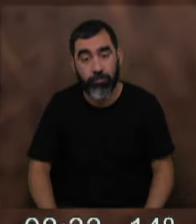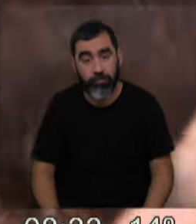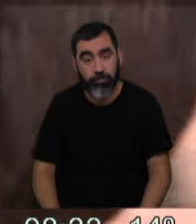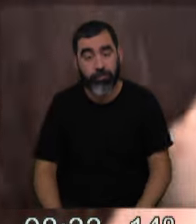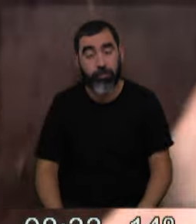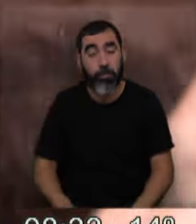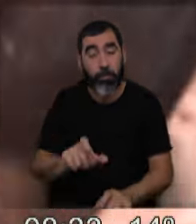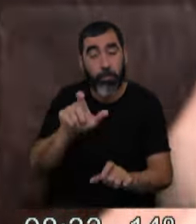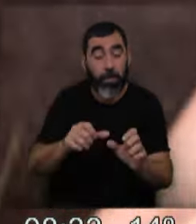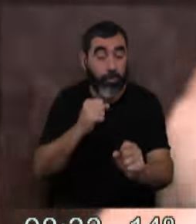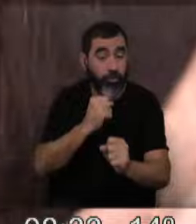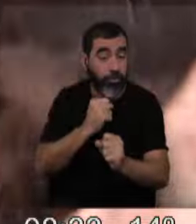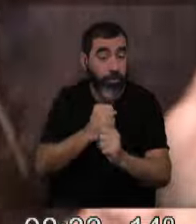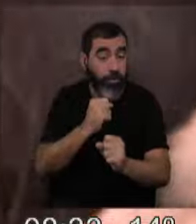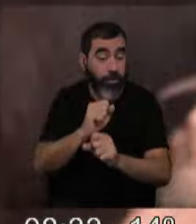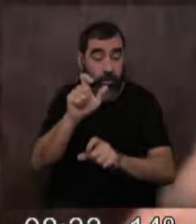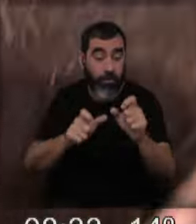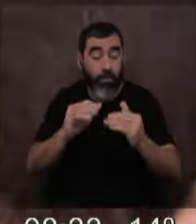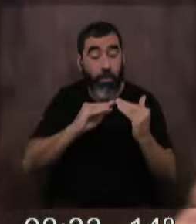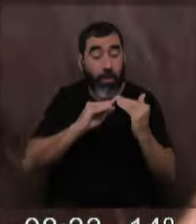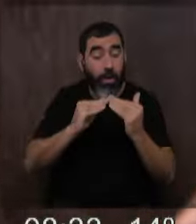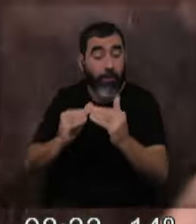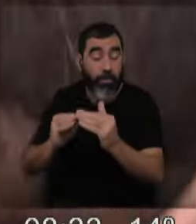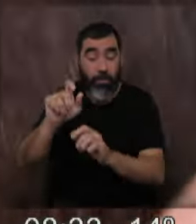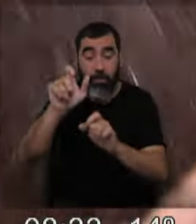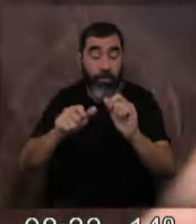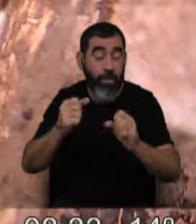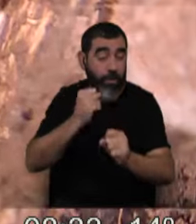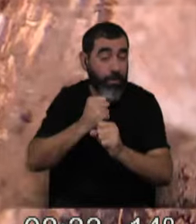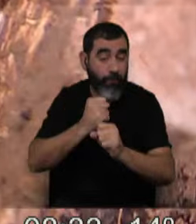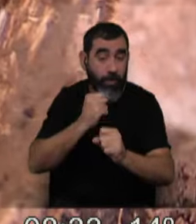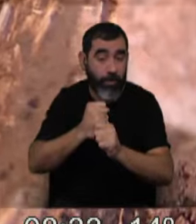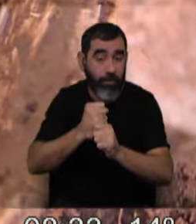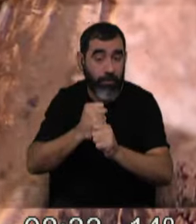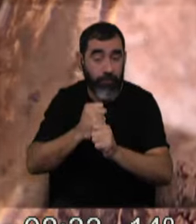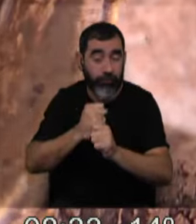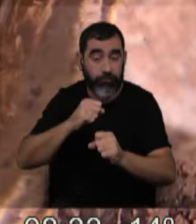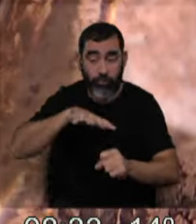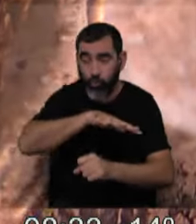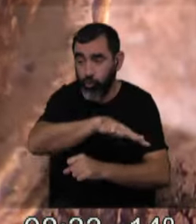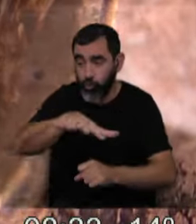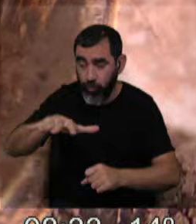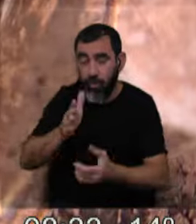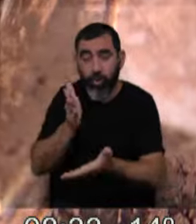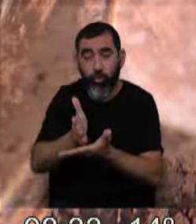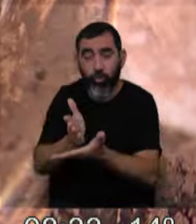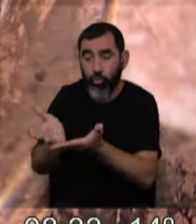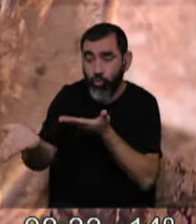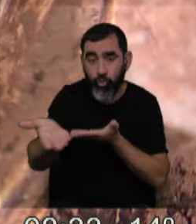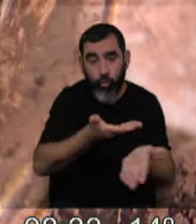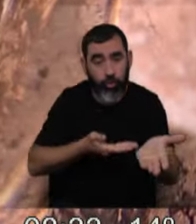somos gente de trabajo. Casavalle es gente de trabajo, gente de comunidad, gente solidaria.